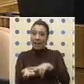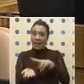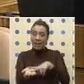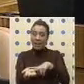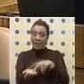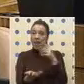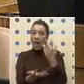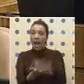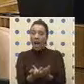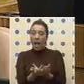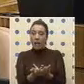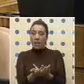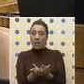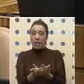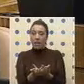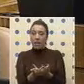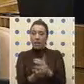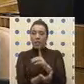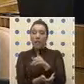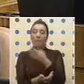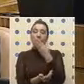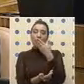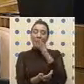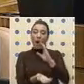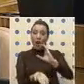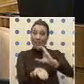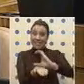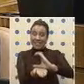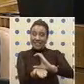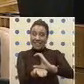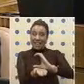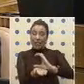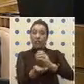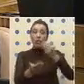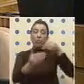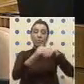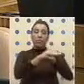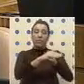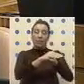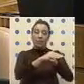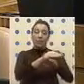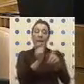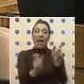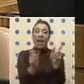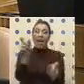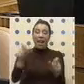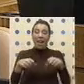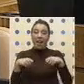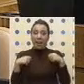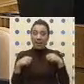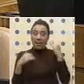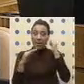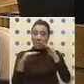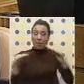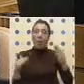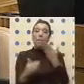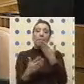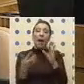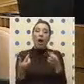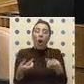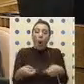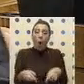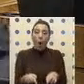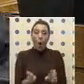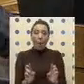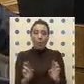efectivamente tengamos no solamente mejores centros de reclusión para menores, sino que tengamos también mayores